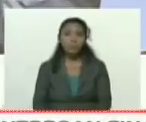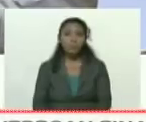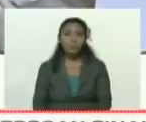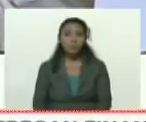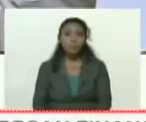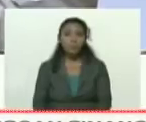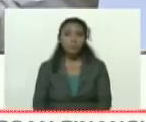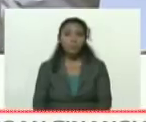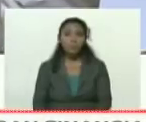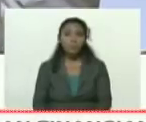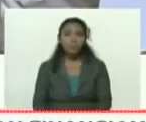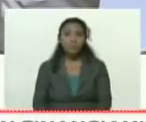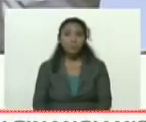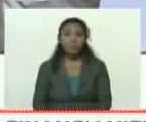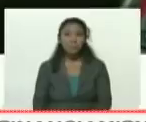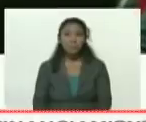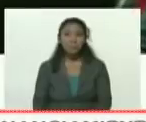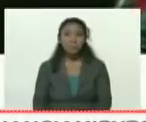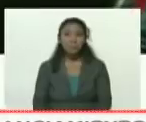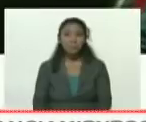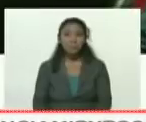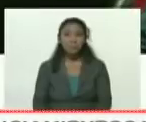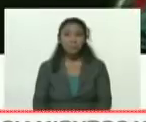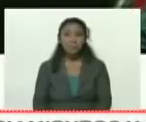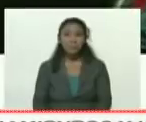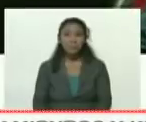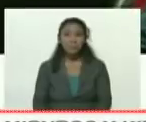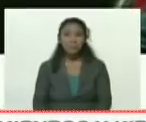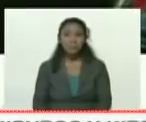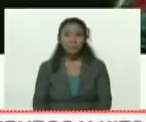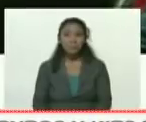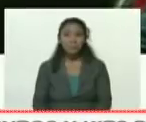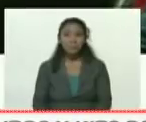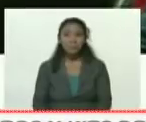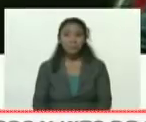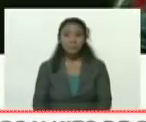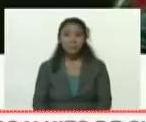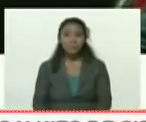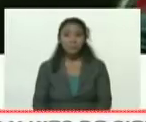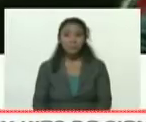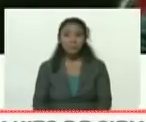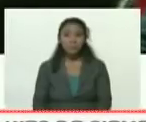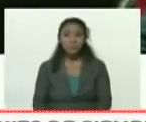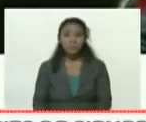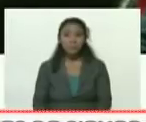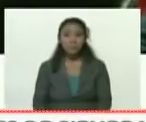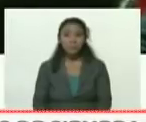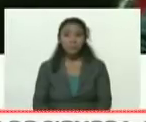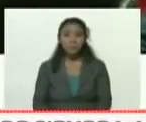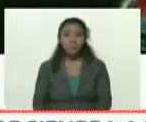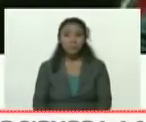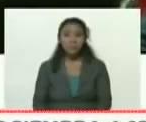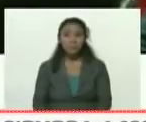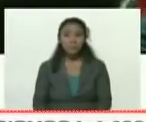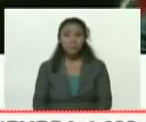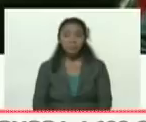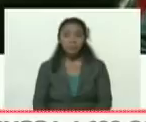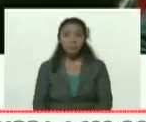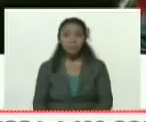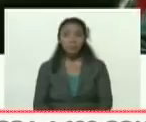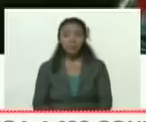mar de María del Mar, absorta frente al mar, el torso de tu cuerpo,